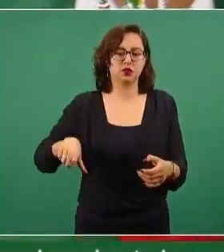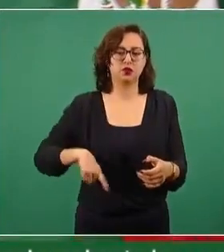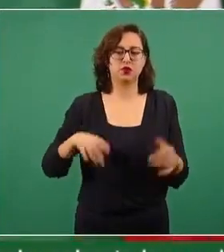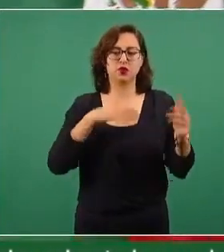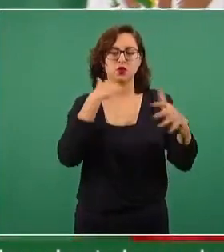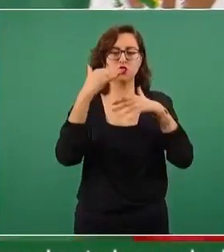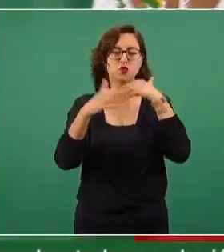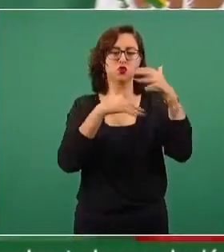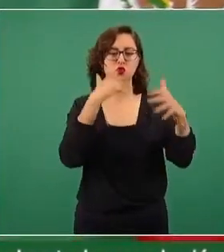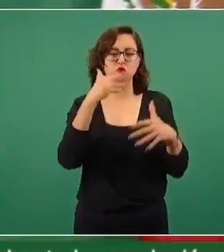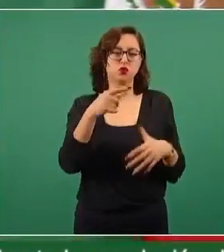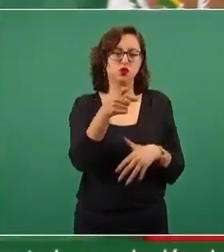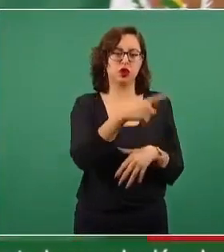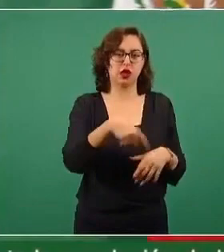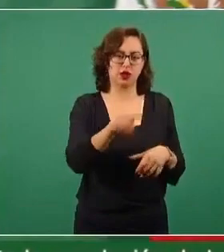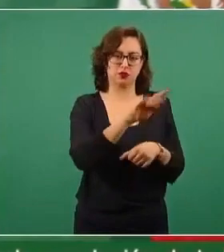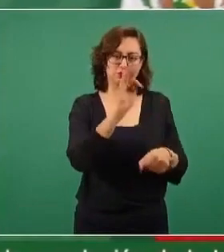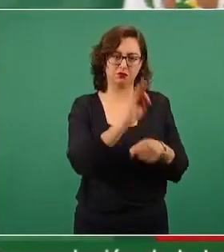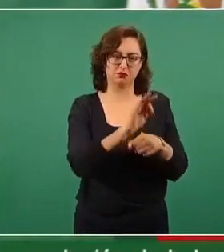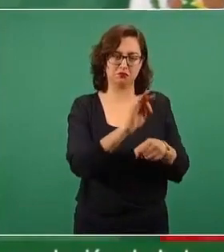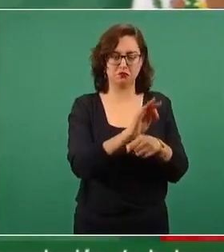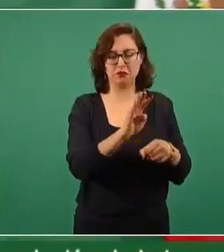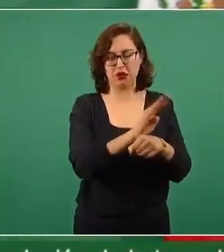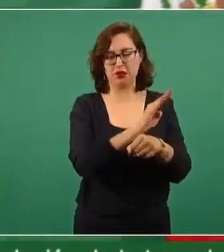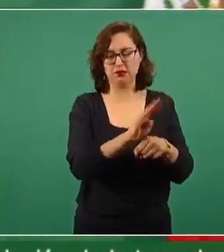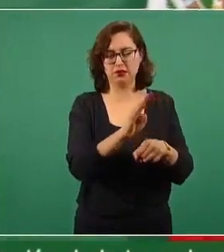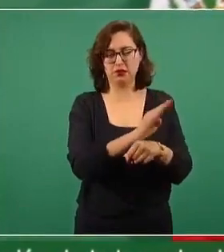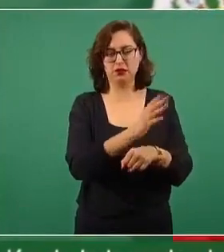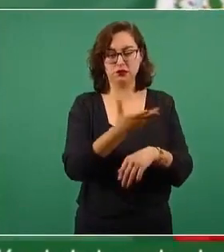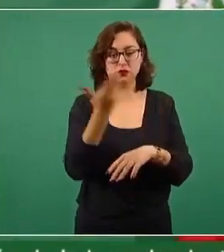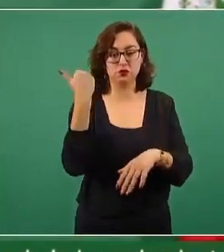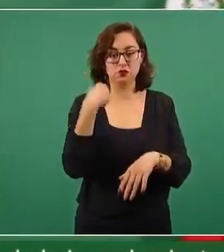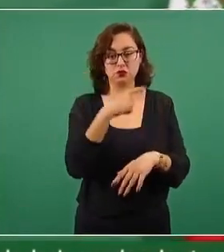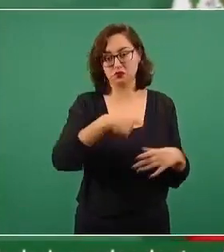corrupción, todos ellos.